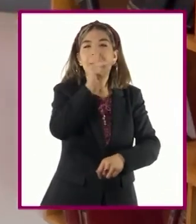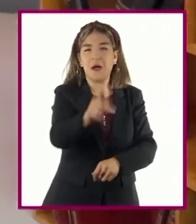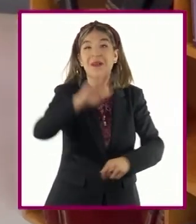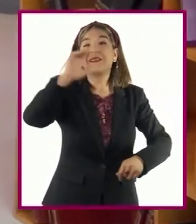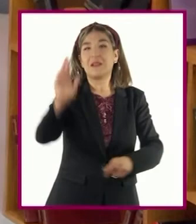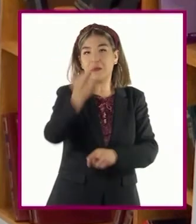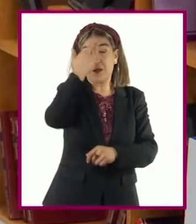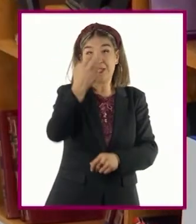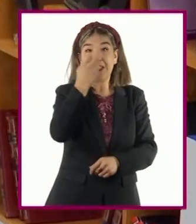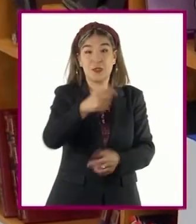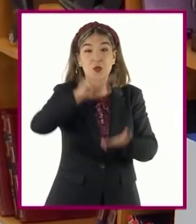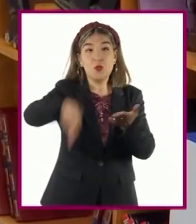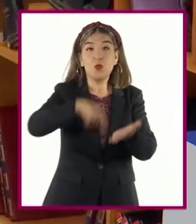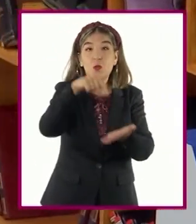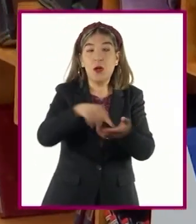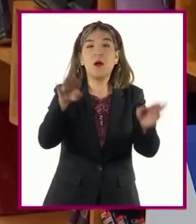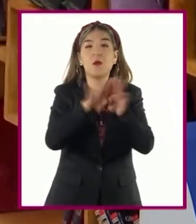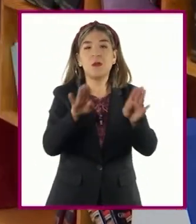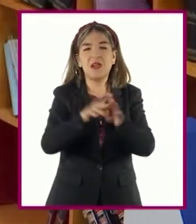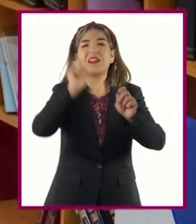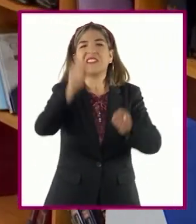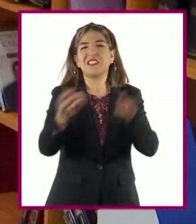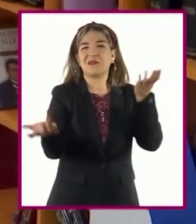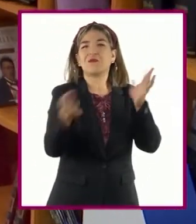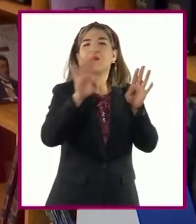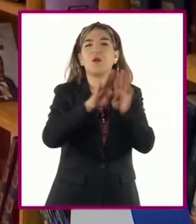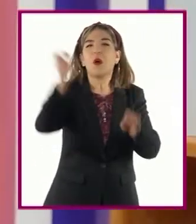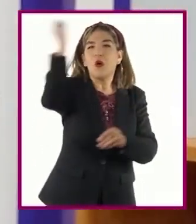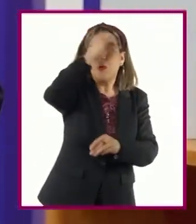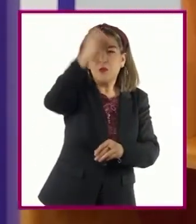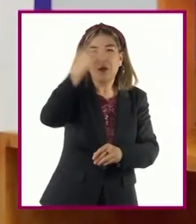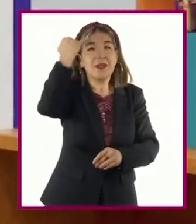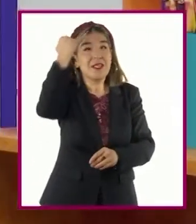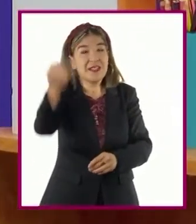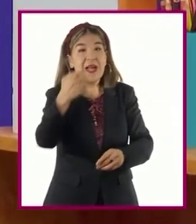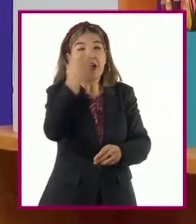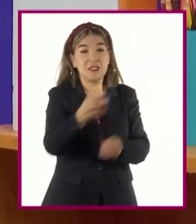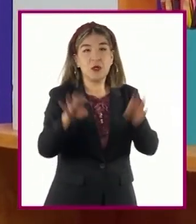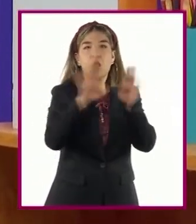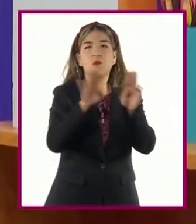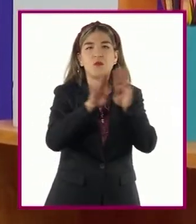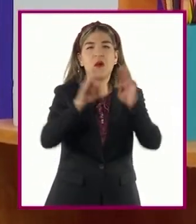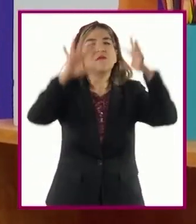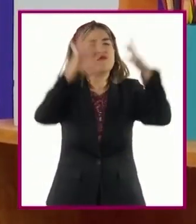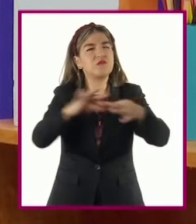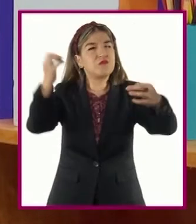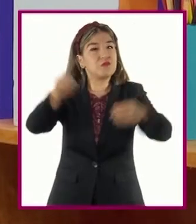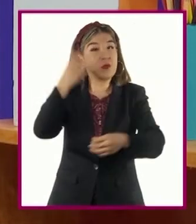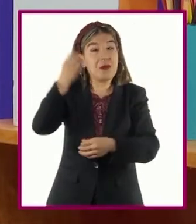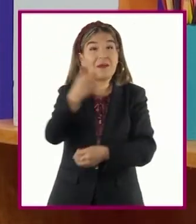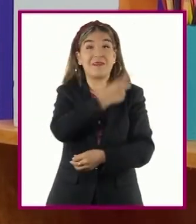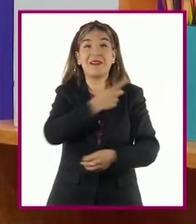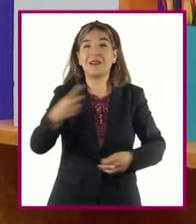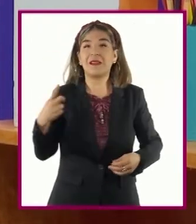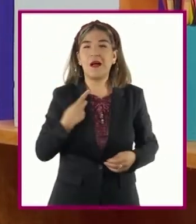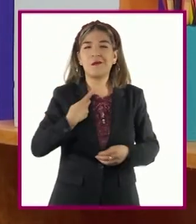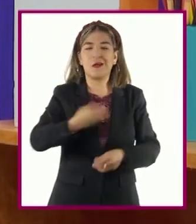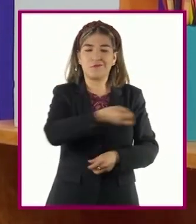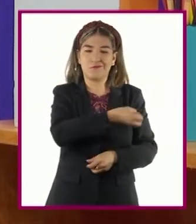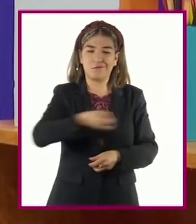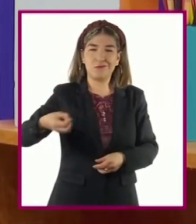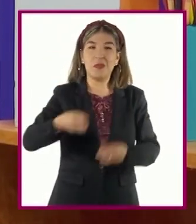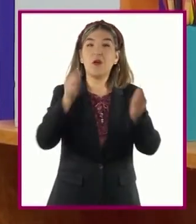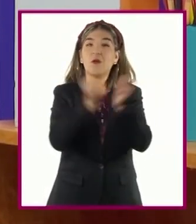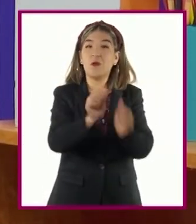Recordemos que al ser un espacio en el que se confrontan enfoques y puntos de vista, se debe tener prudencia